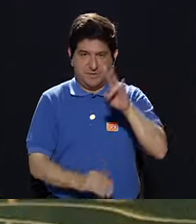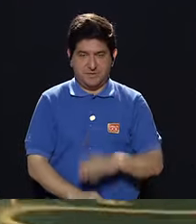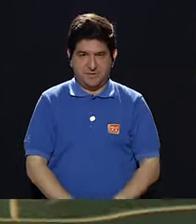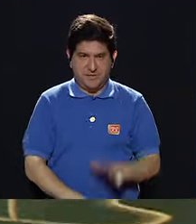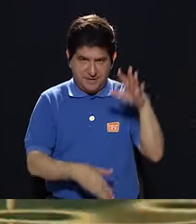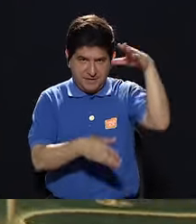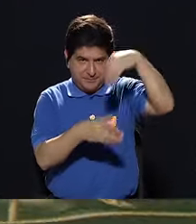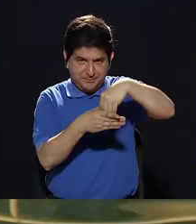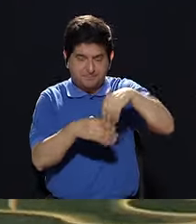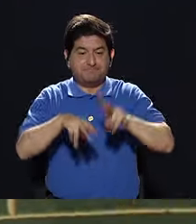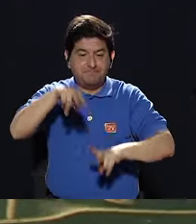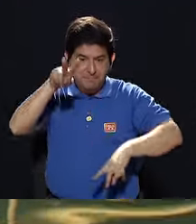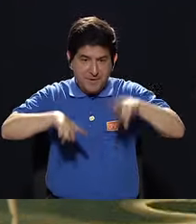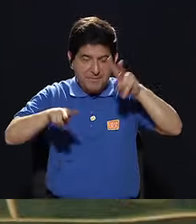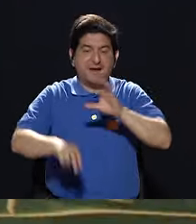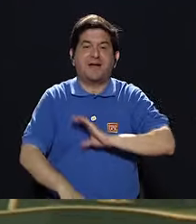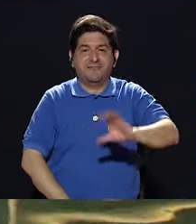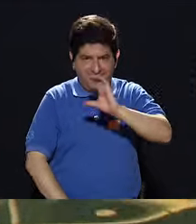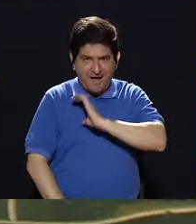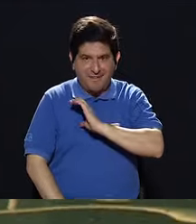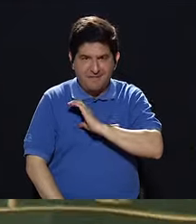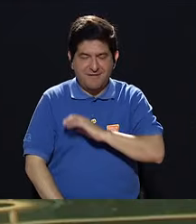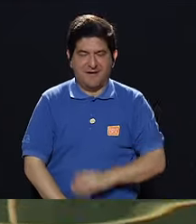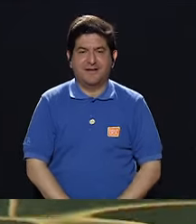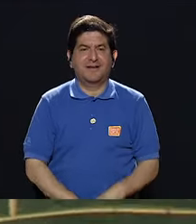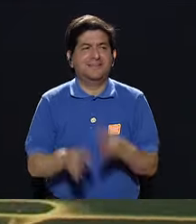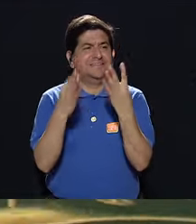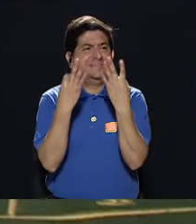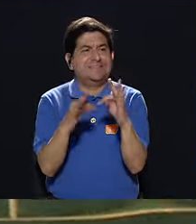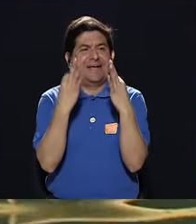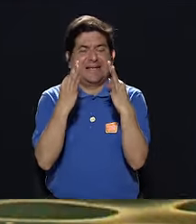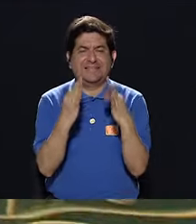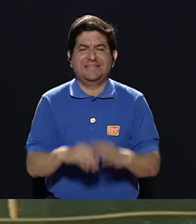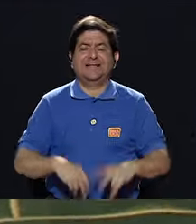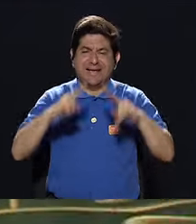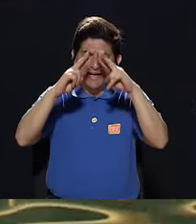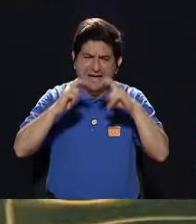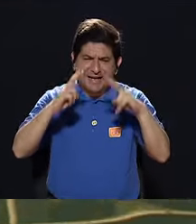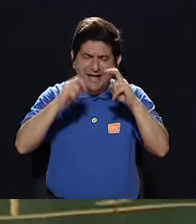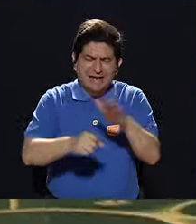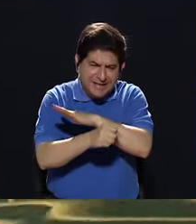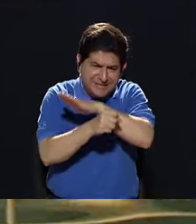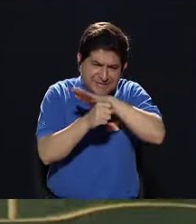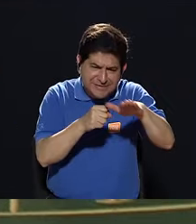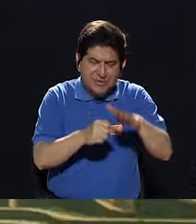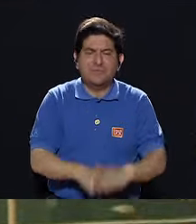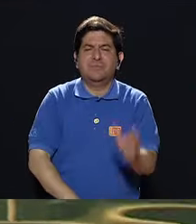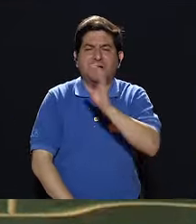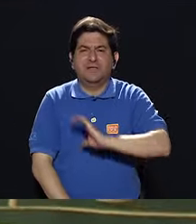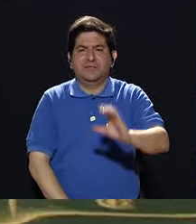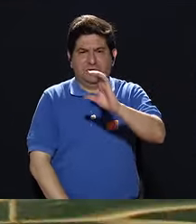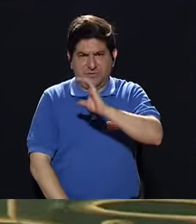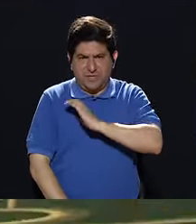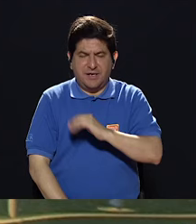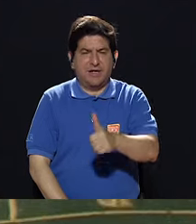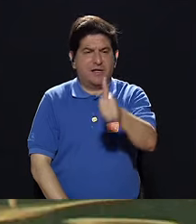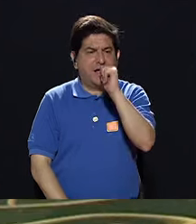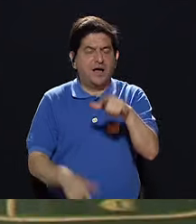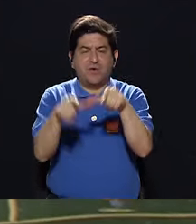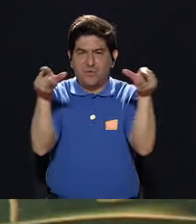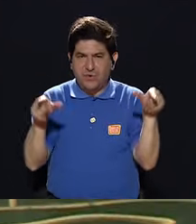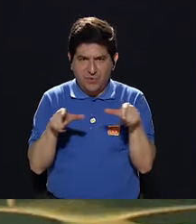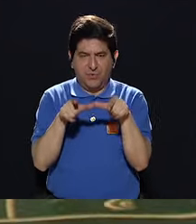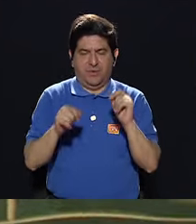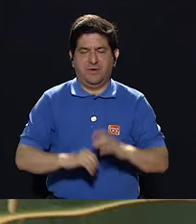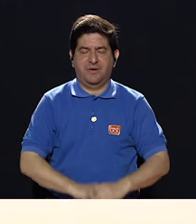el 2007 incorporamos la variable de calidad, tratando de hacer justamente un análisis integral de las